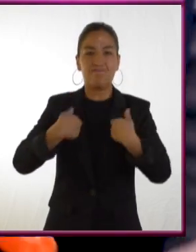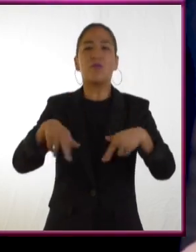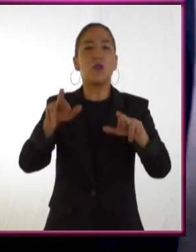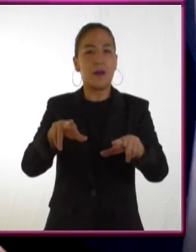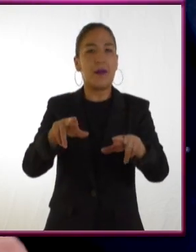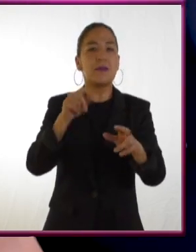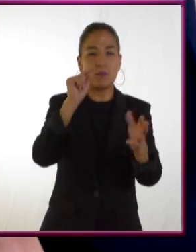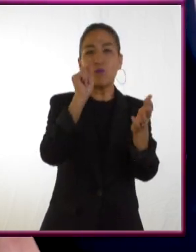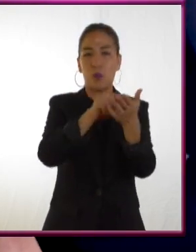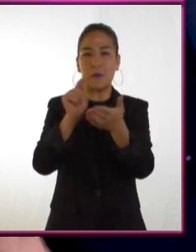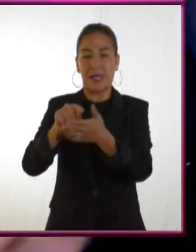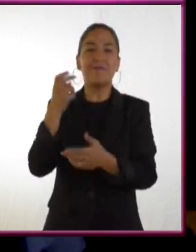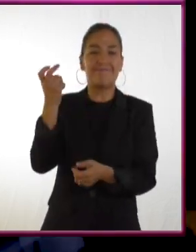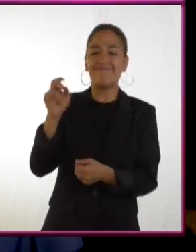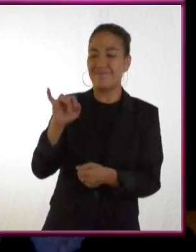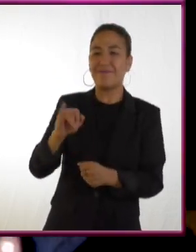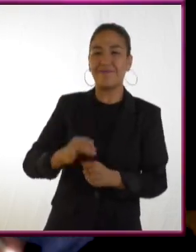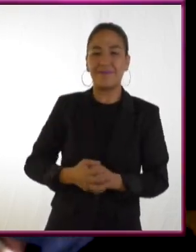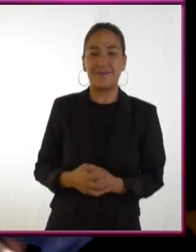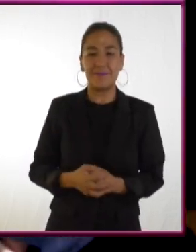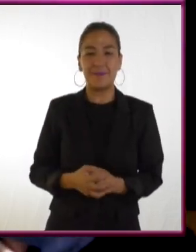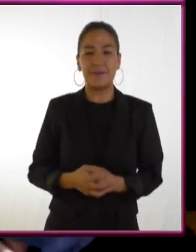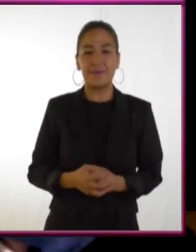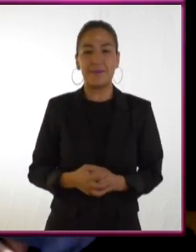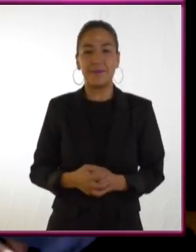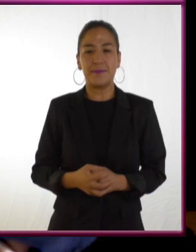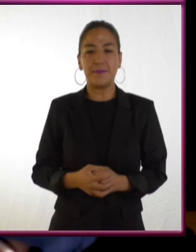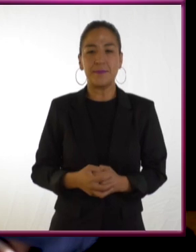que representar con puntos, ¿cierto? Así es.